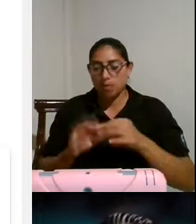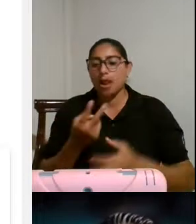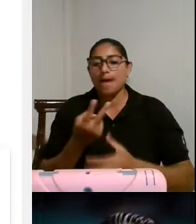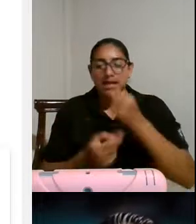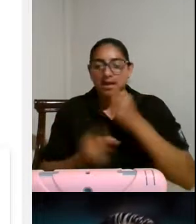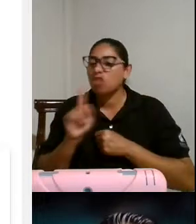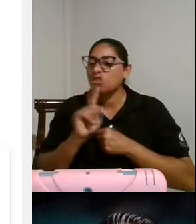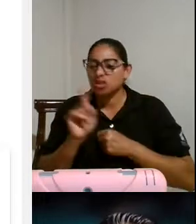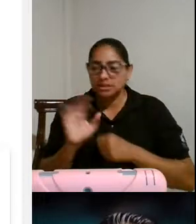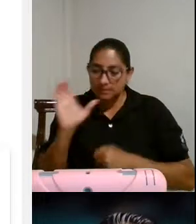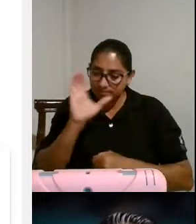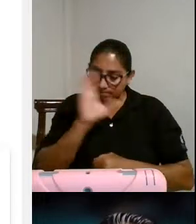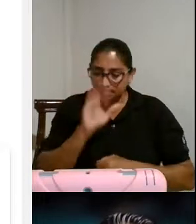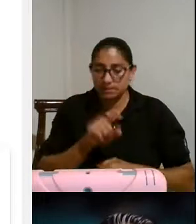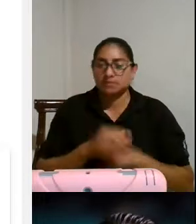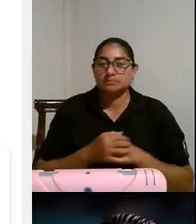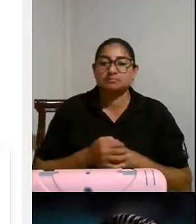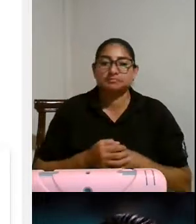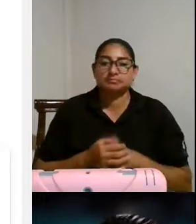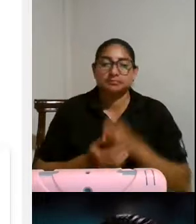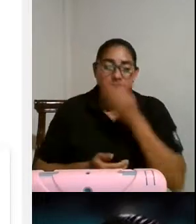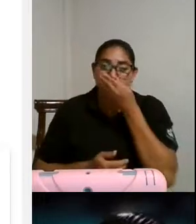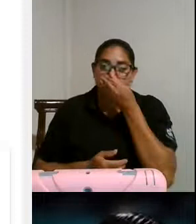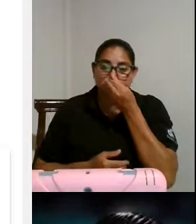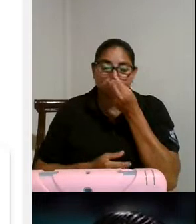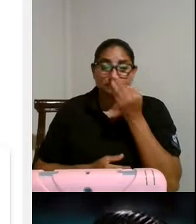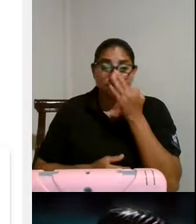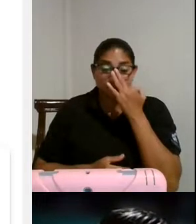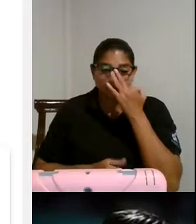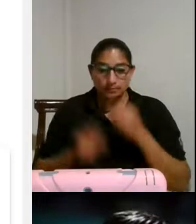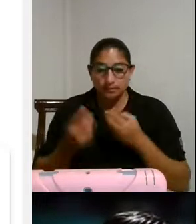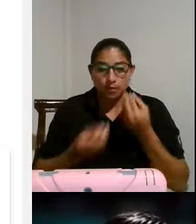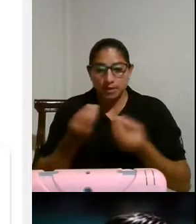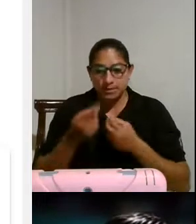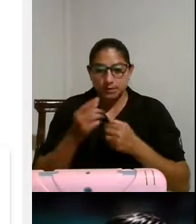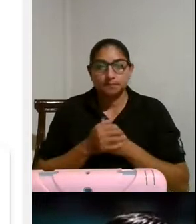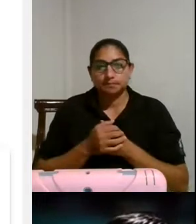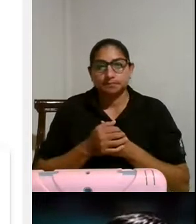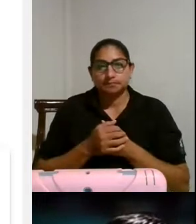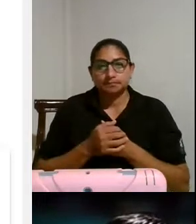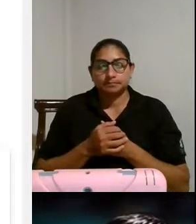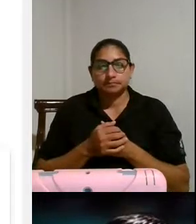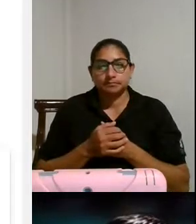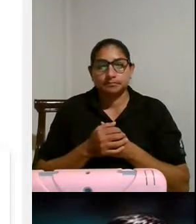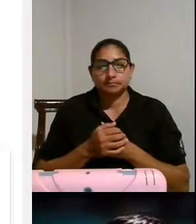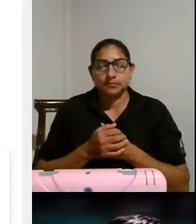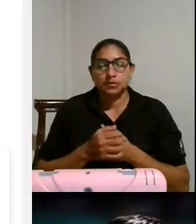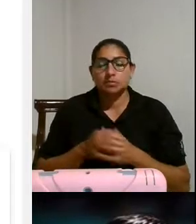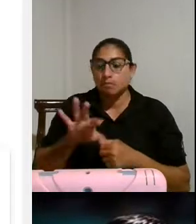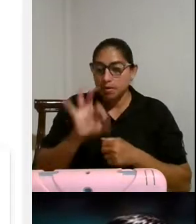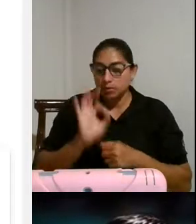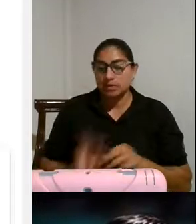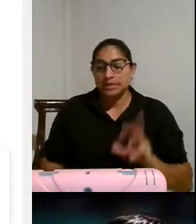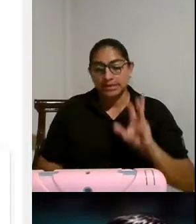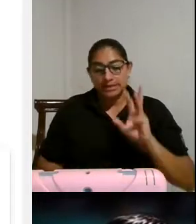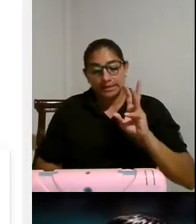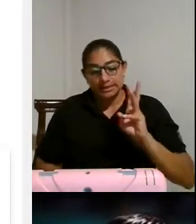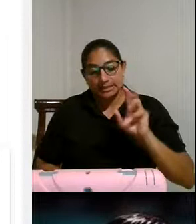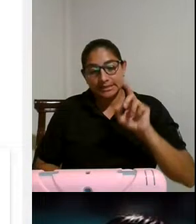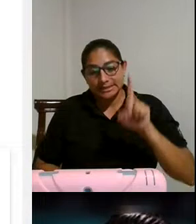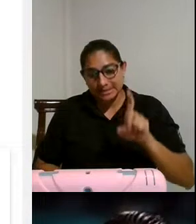Entonces, vamos a resolver este ejercicio. Vamos a encontrar la derivada de 6x a la 2 más